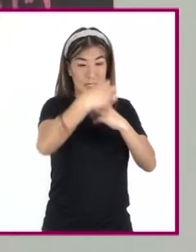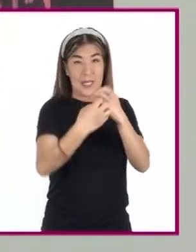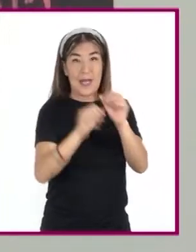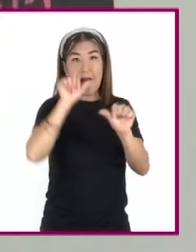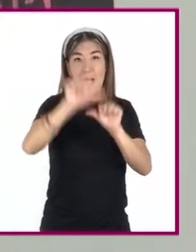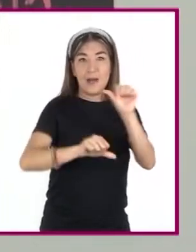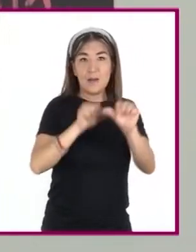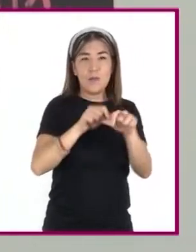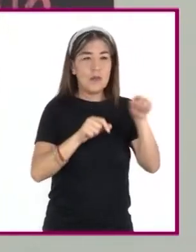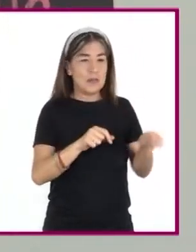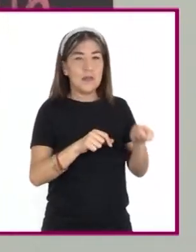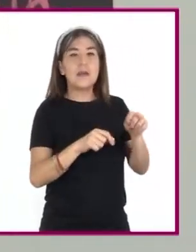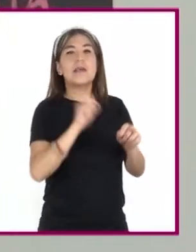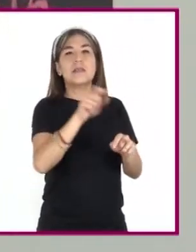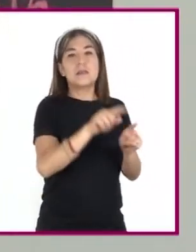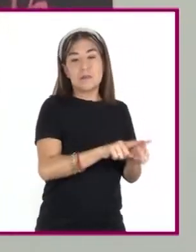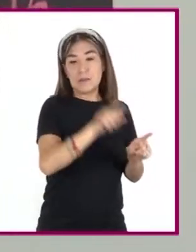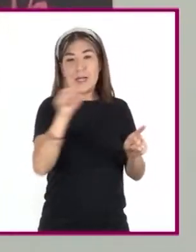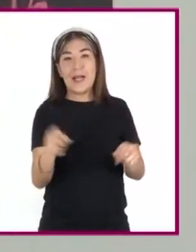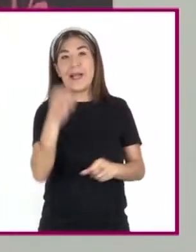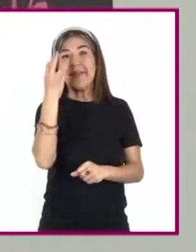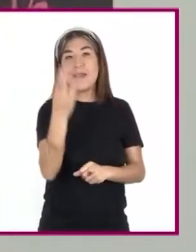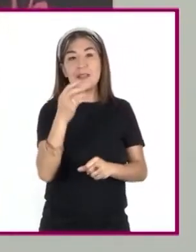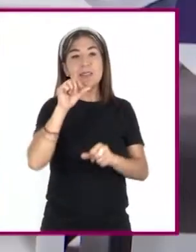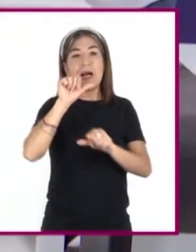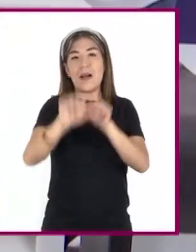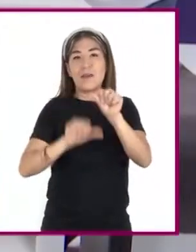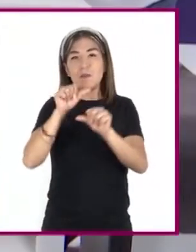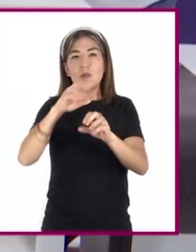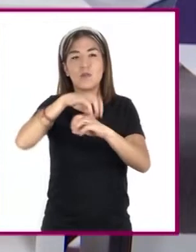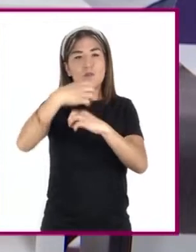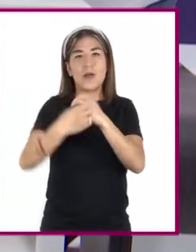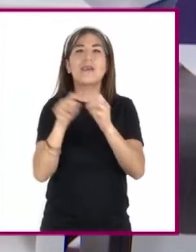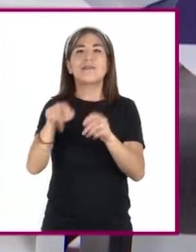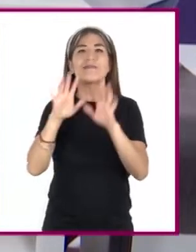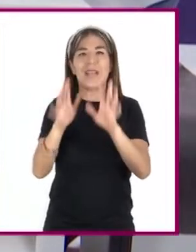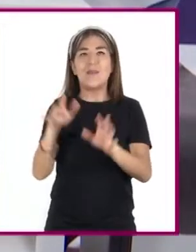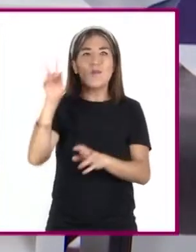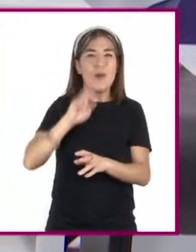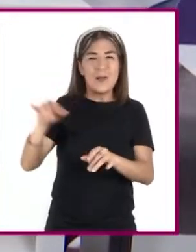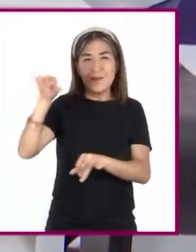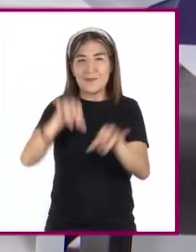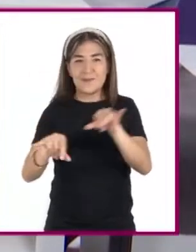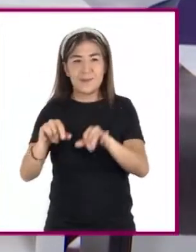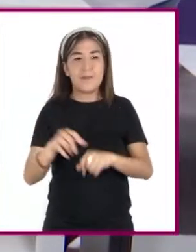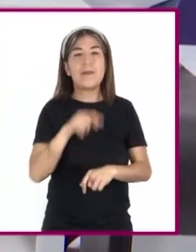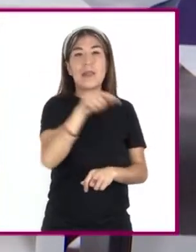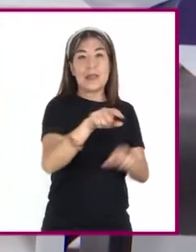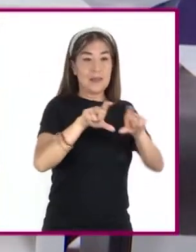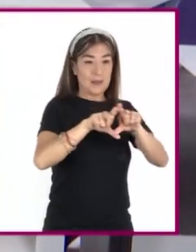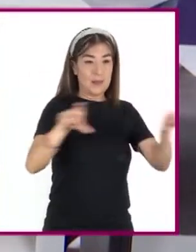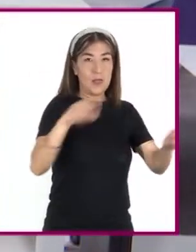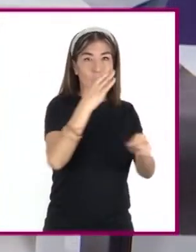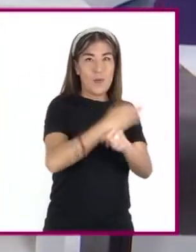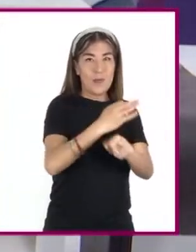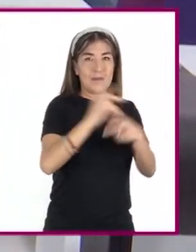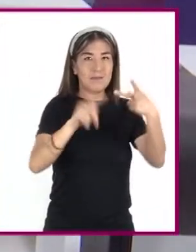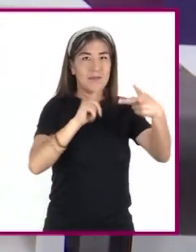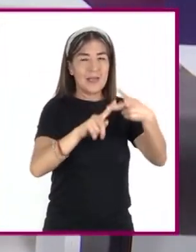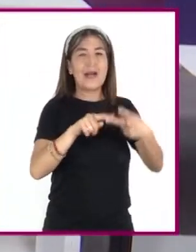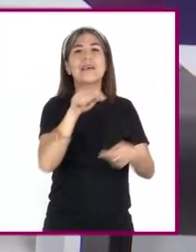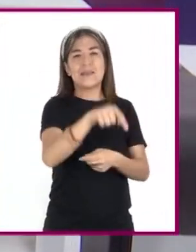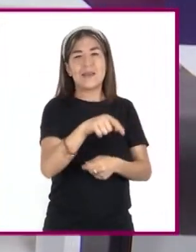de reactivos y tenemos 3 átomos de oxígeno del lado de productos. Esta es la ecuación química